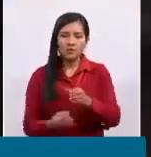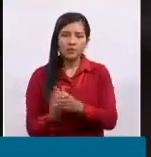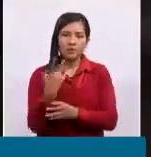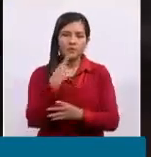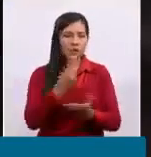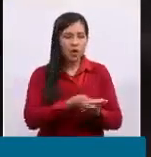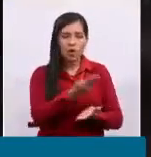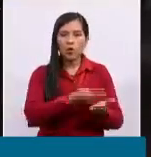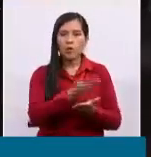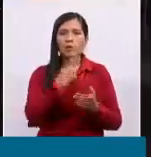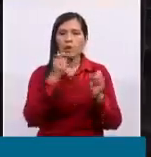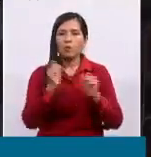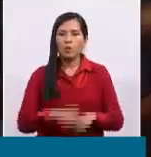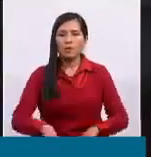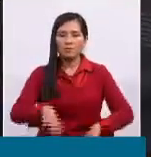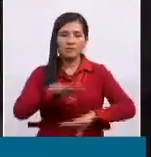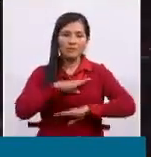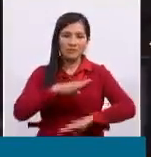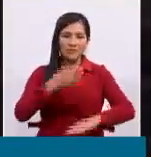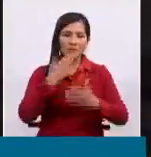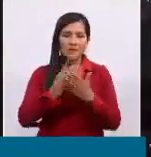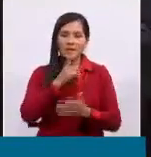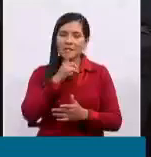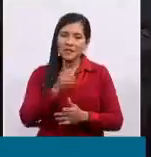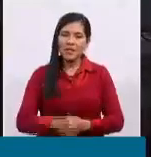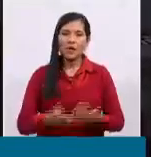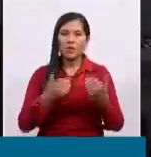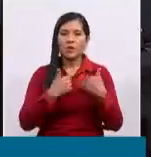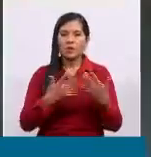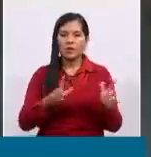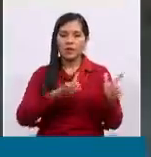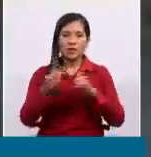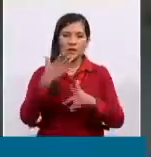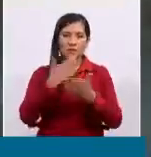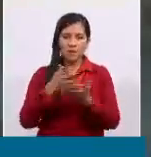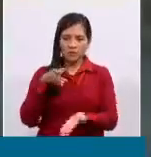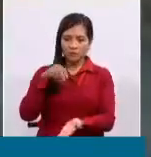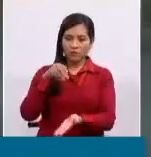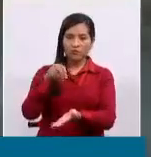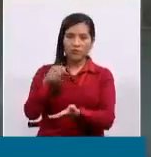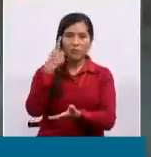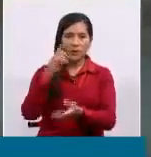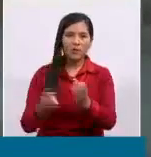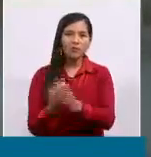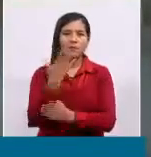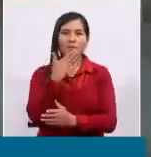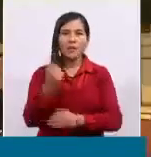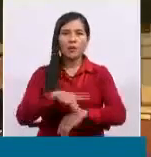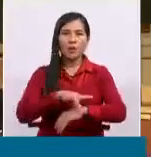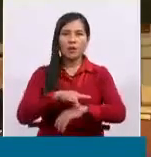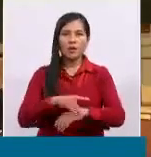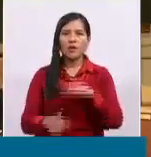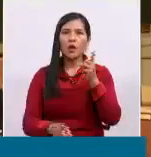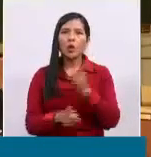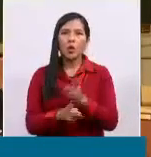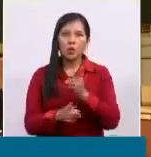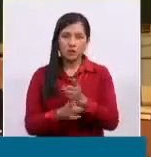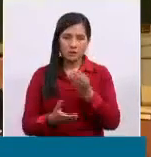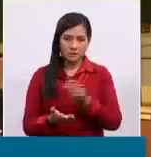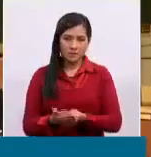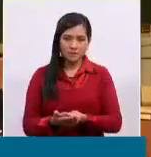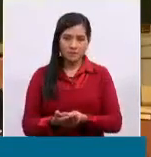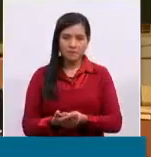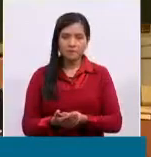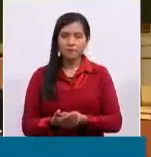poder contar realmente y tener la seguridad de tener estos fertilizantes y a un costo muy accesible. La